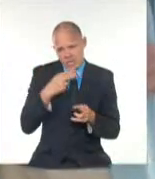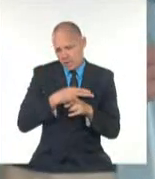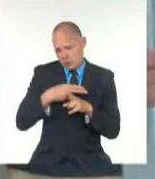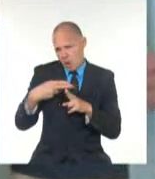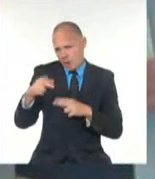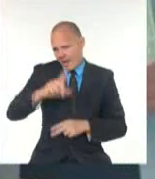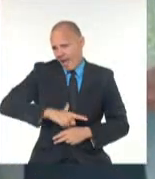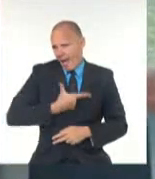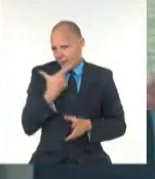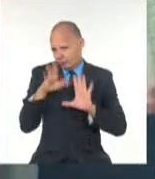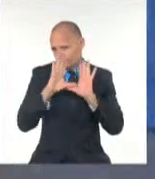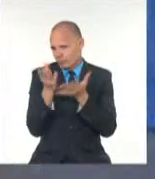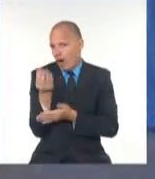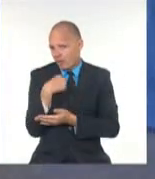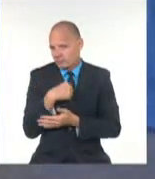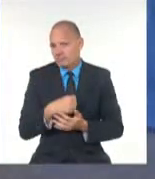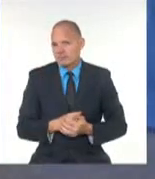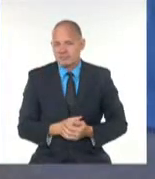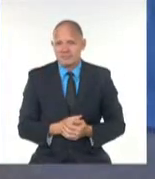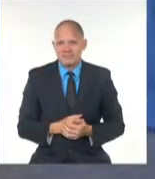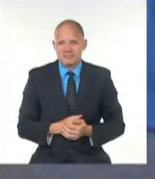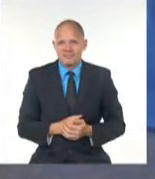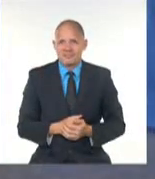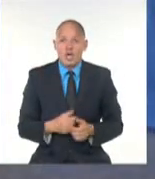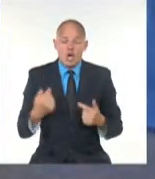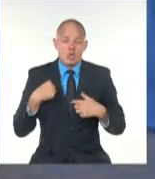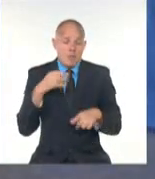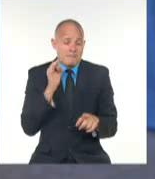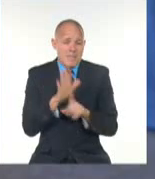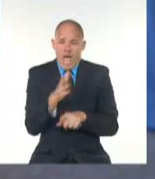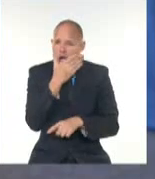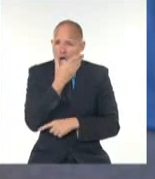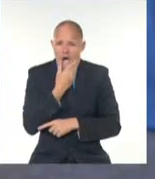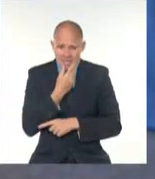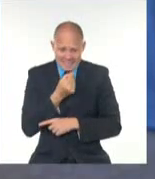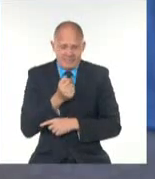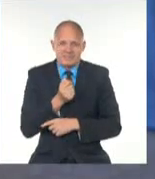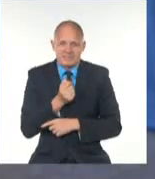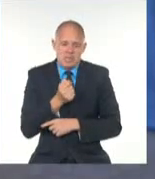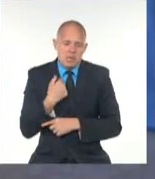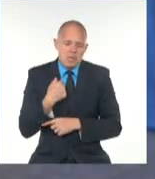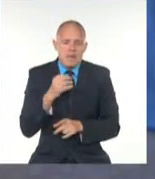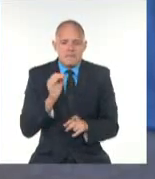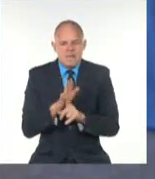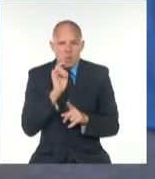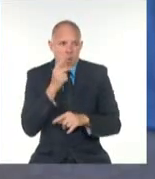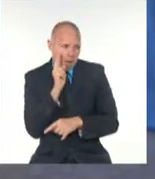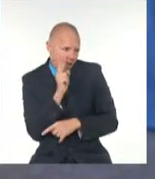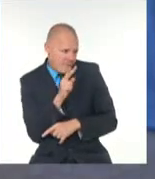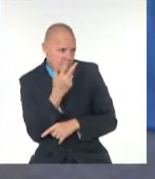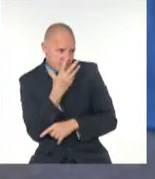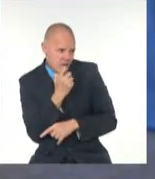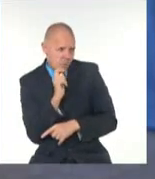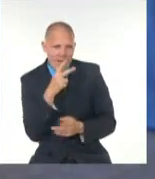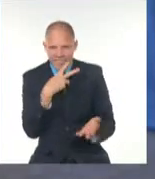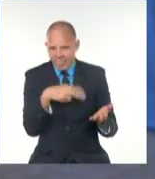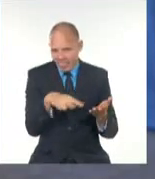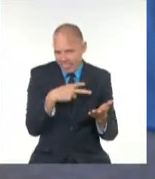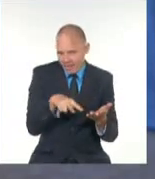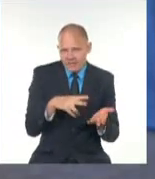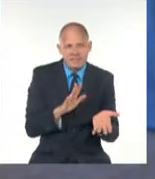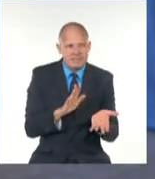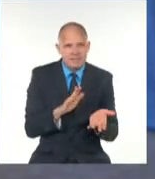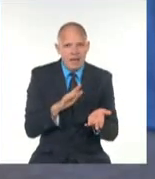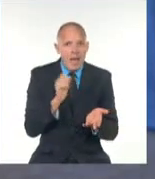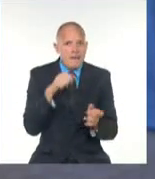Mi interés surgió desde muy joven a través de la danza, pero también pude descubrir